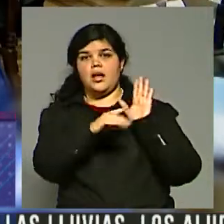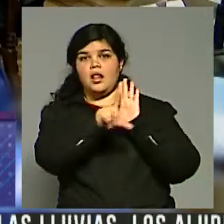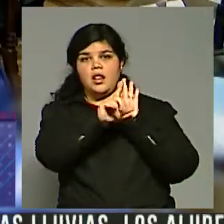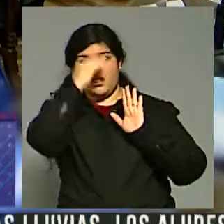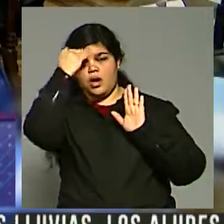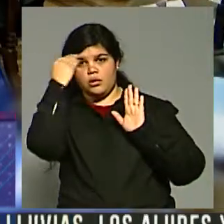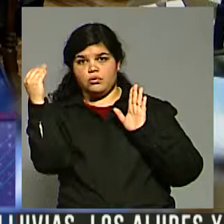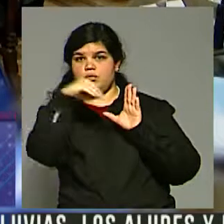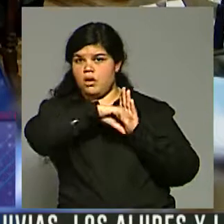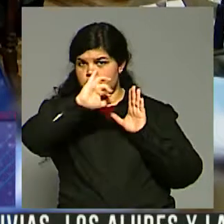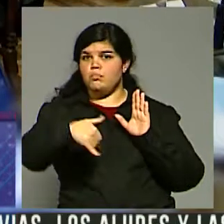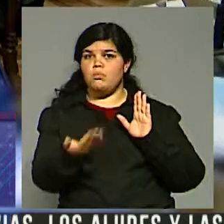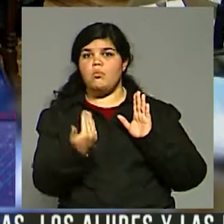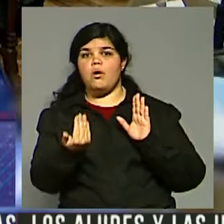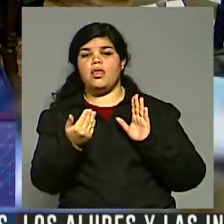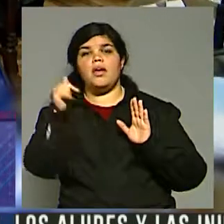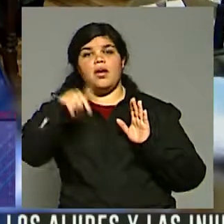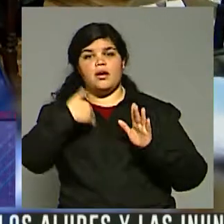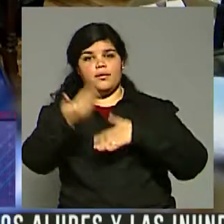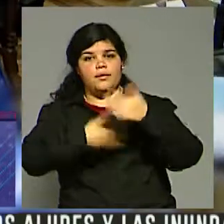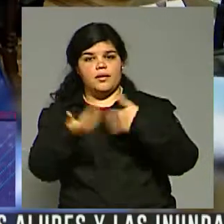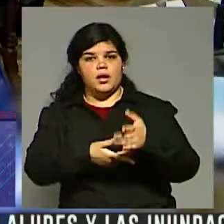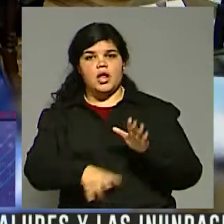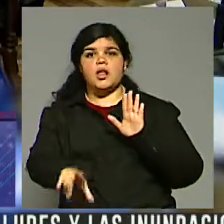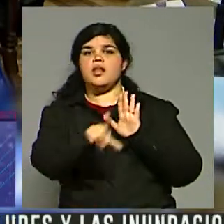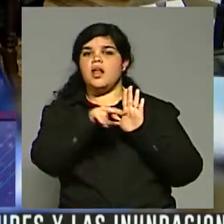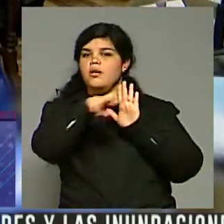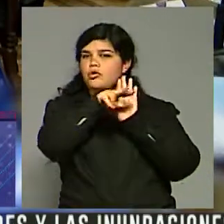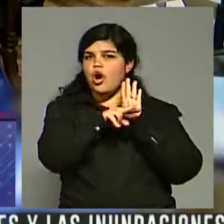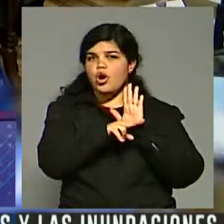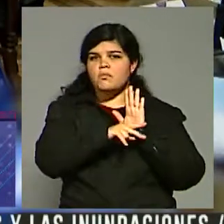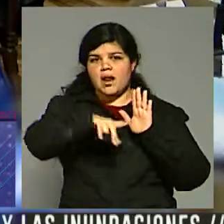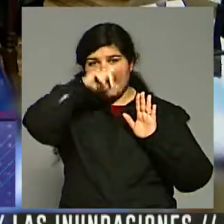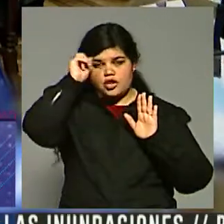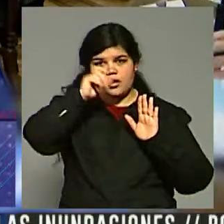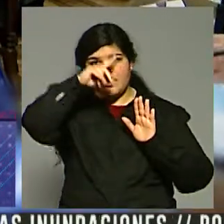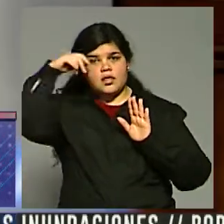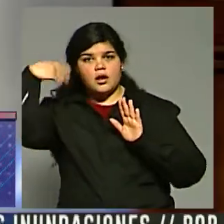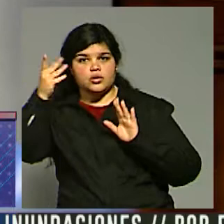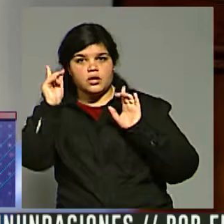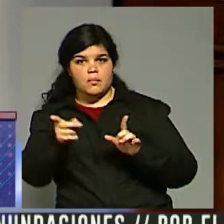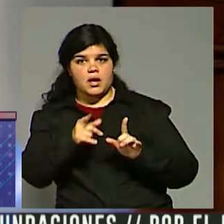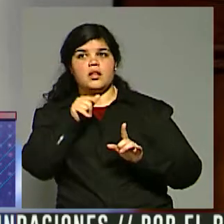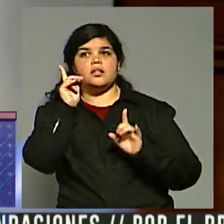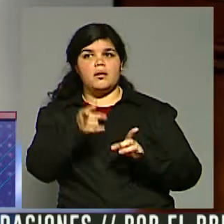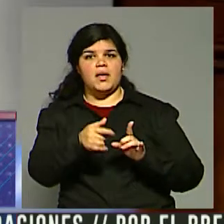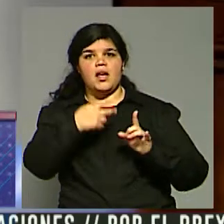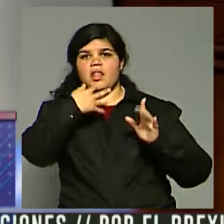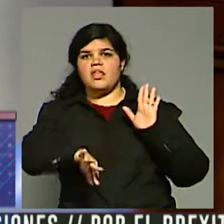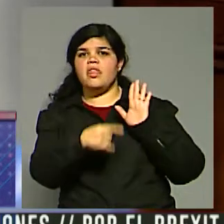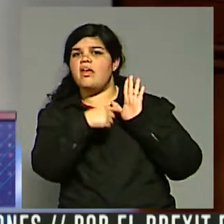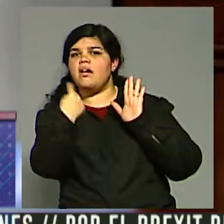del embarazo. En su presentación se refirió a normas nacionales e internacionales, además de interpretaciones que permite la